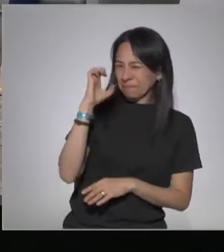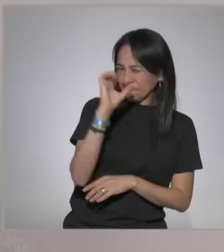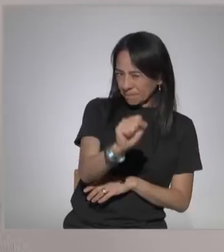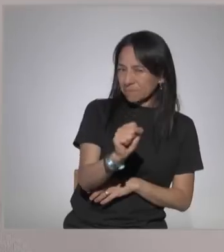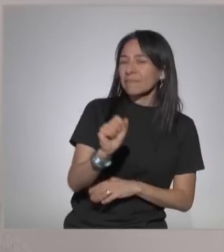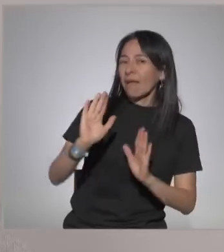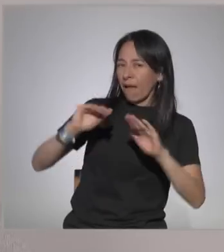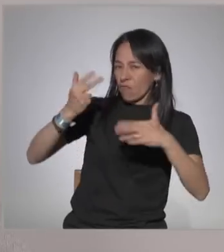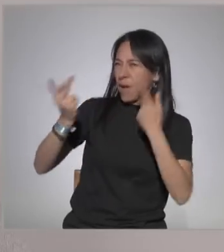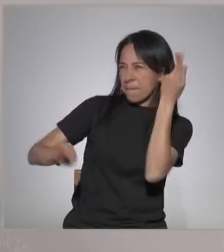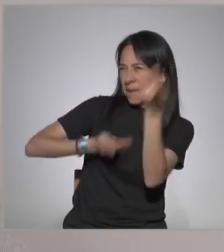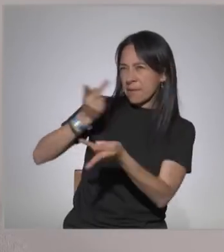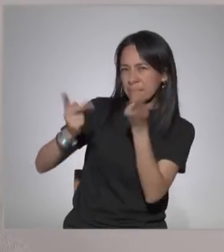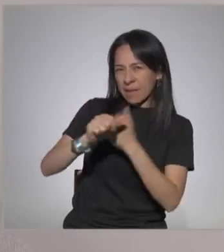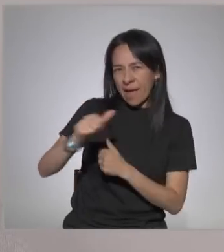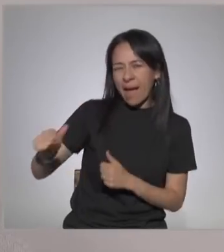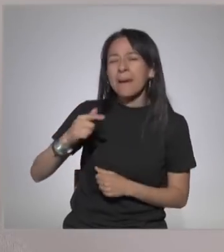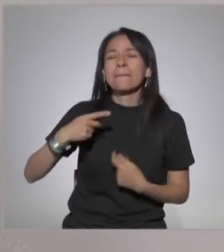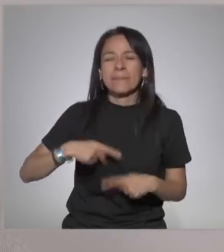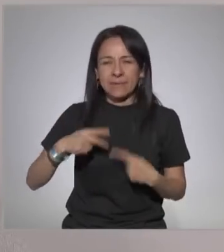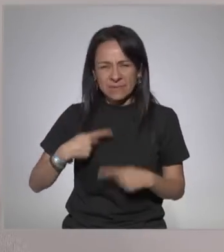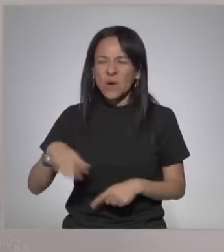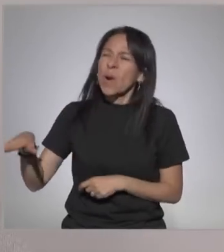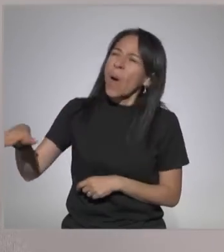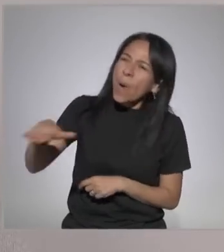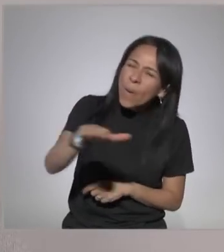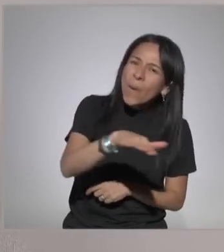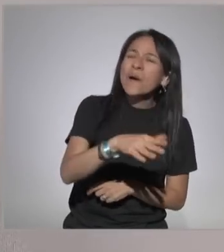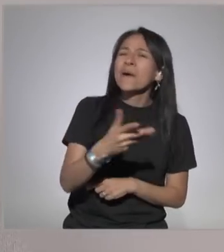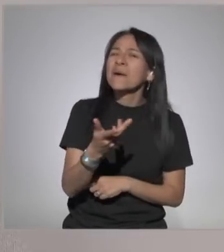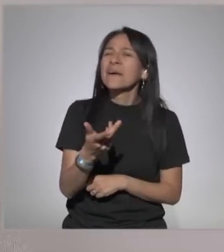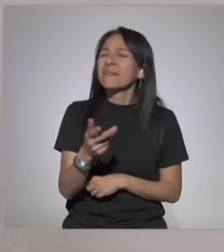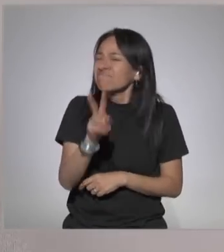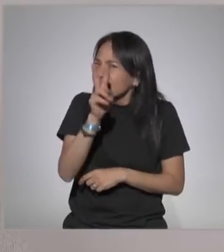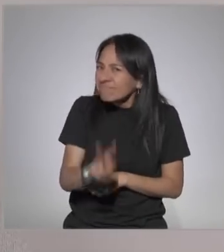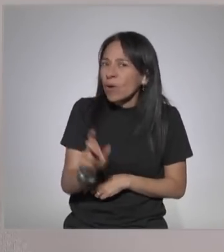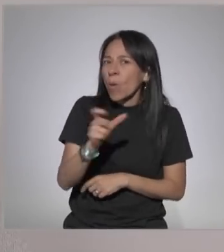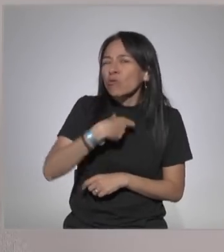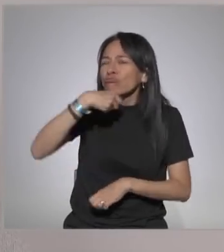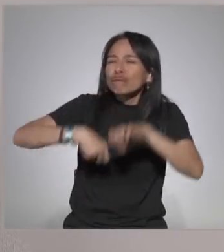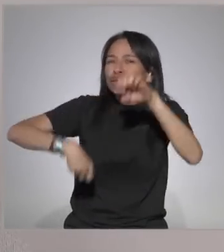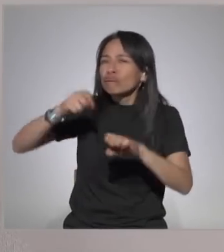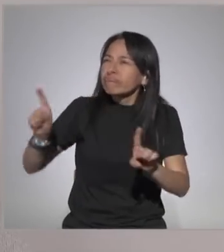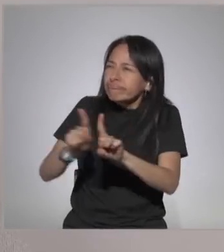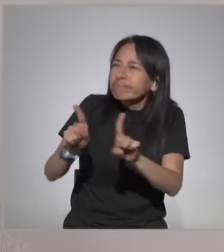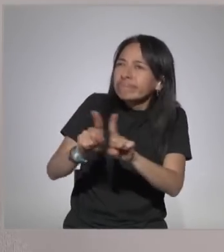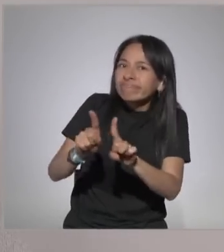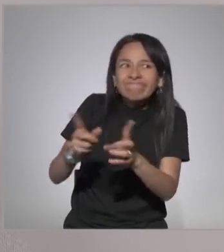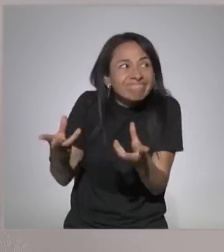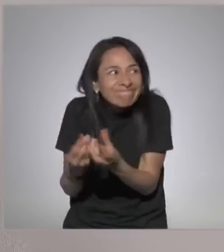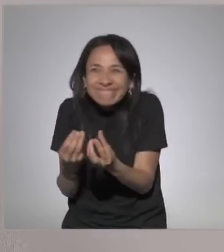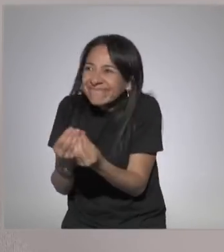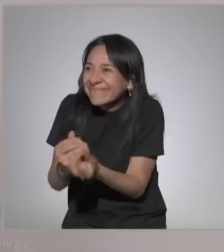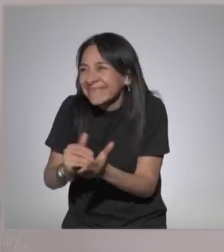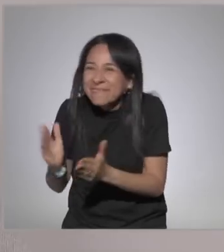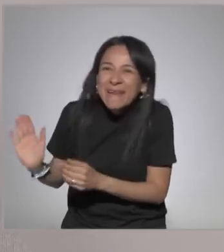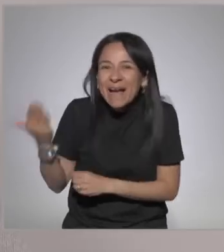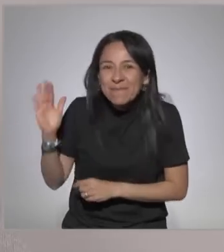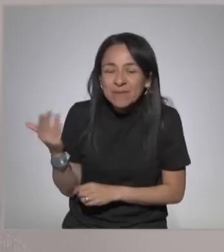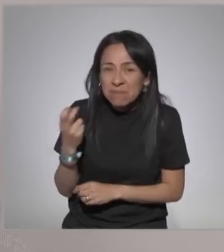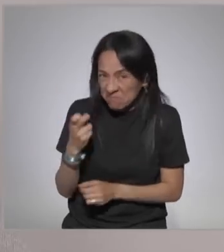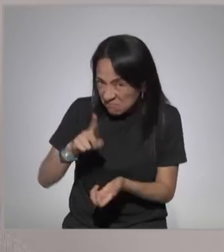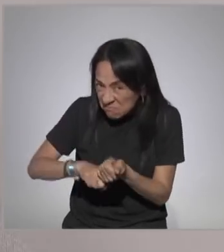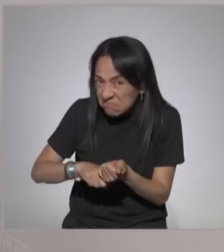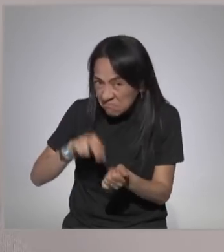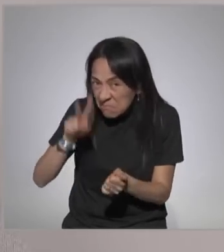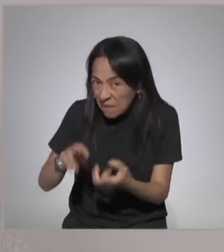a las personas qué importancia tiene la compañía, la complicidad durante la vejez. Vamos a ir a una pausa y regresando vamos a ver las respuestas